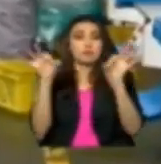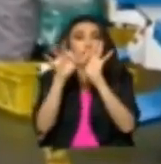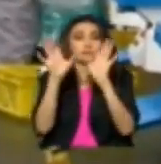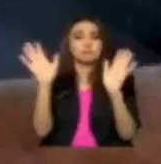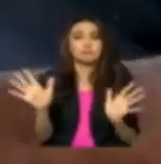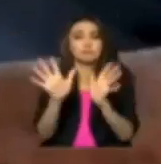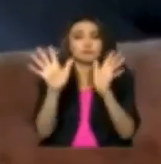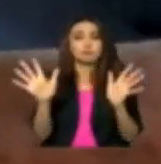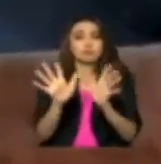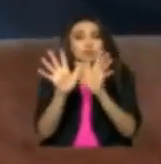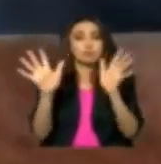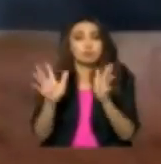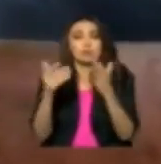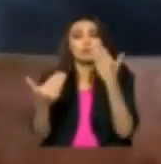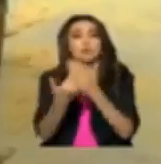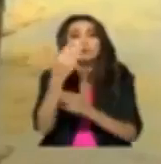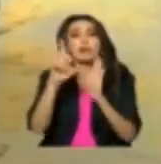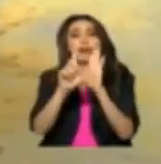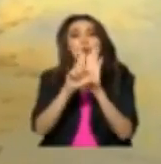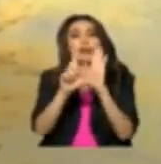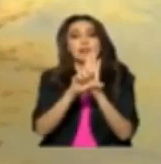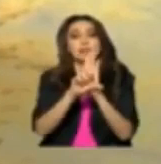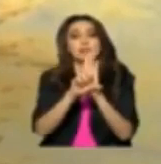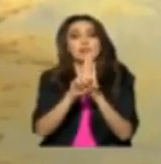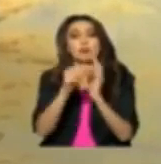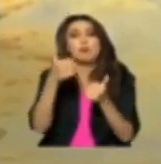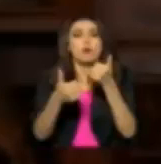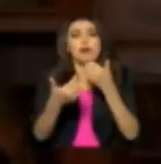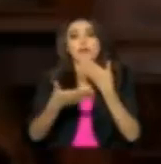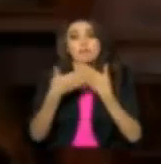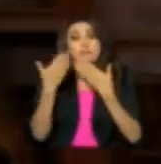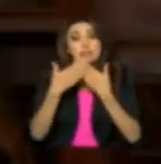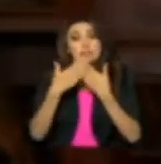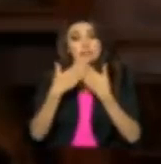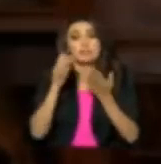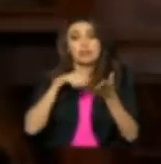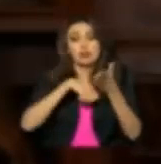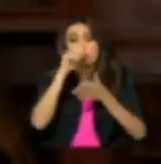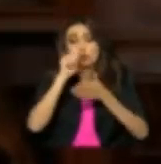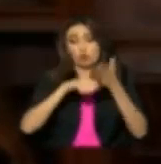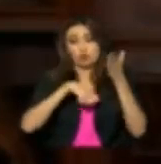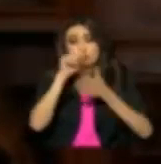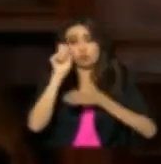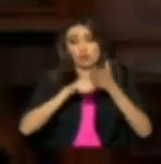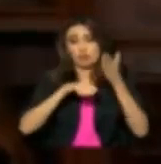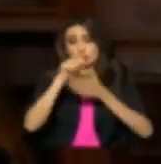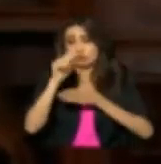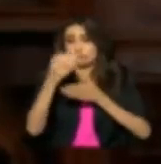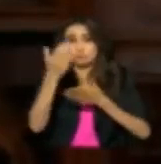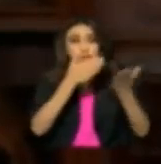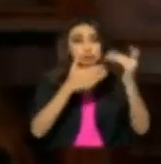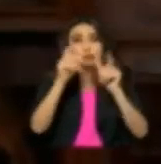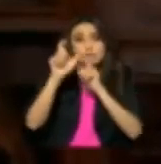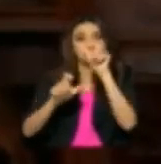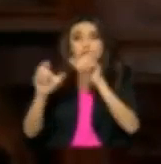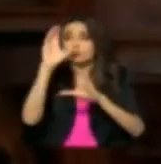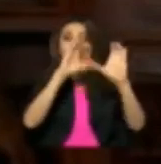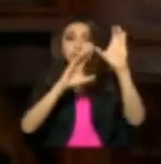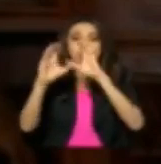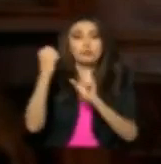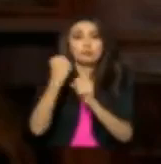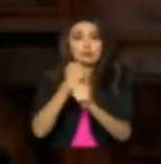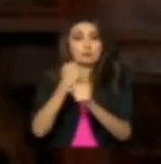ello es fundamental una nueva ley que facilite nuevos empleos, que facilite la contratación para aquellas personas que están buscando